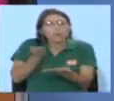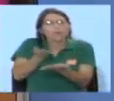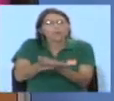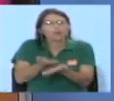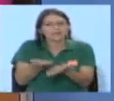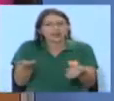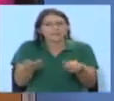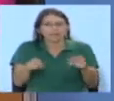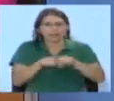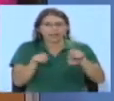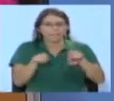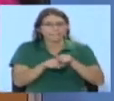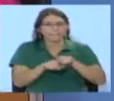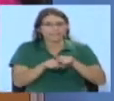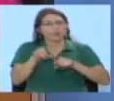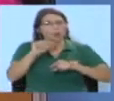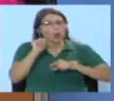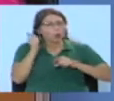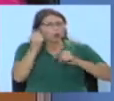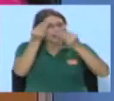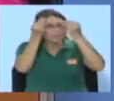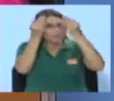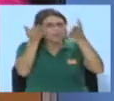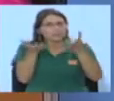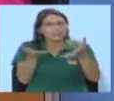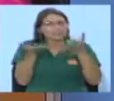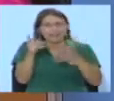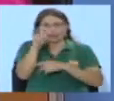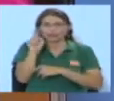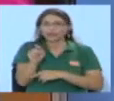que quisiera consultarle. Se dice que un